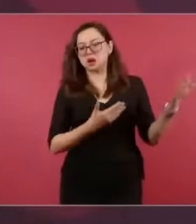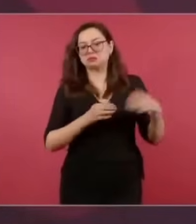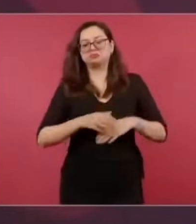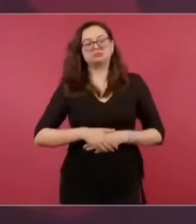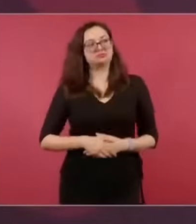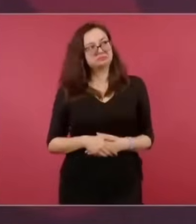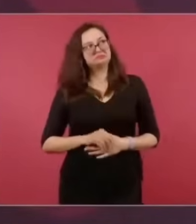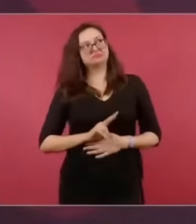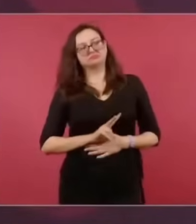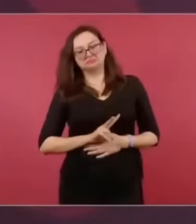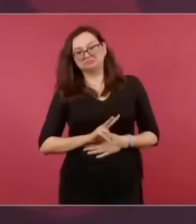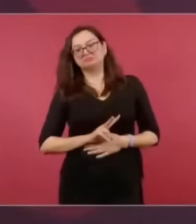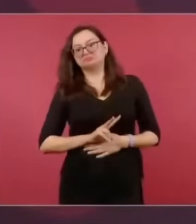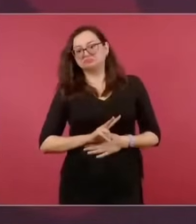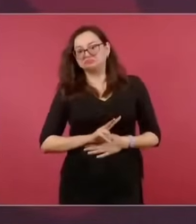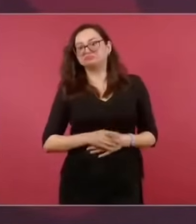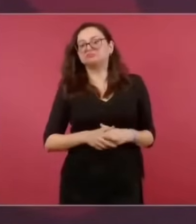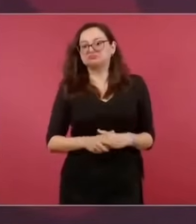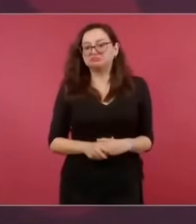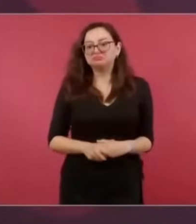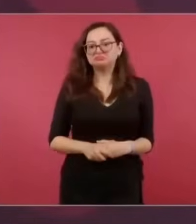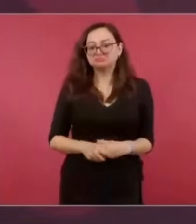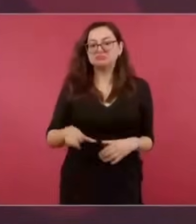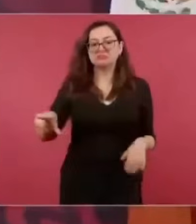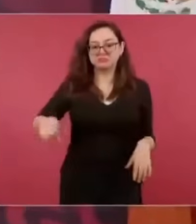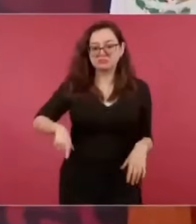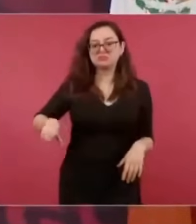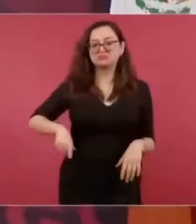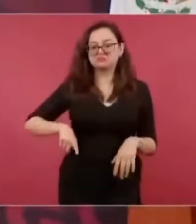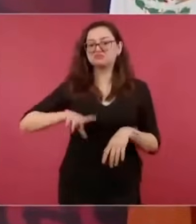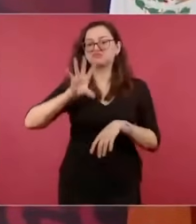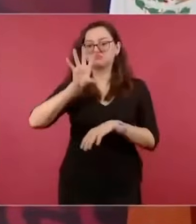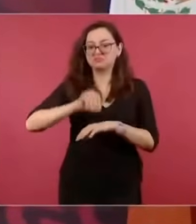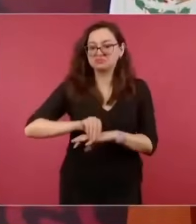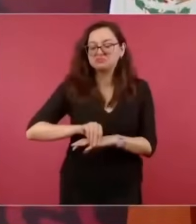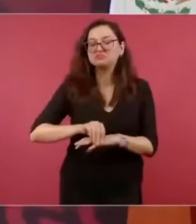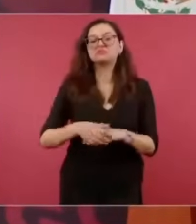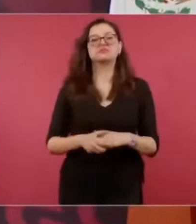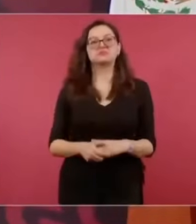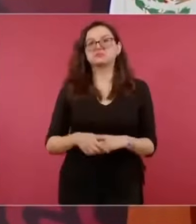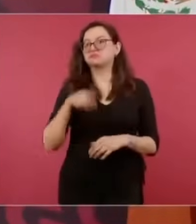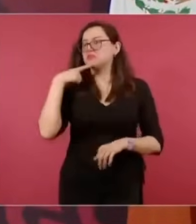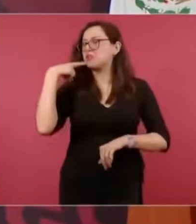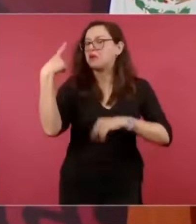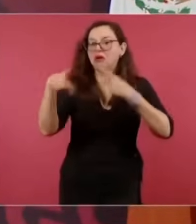aeropuerto, los que se oponían a la construcción de la refinería, al Tren Maya,